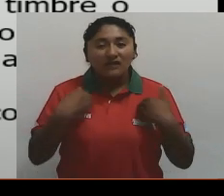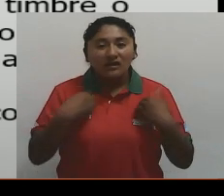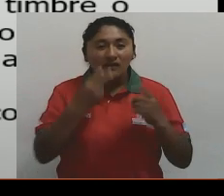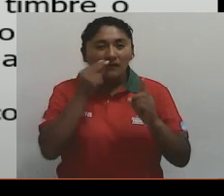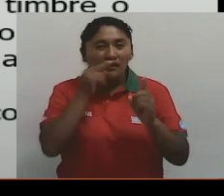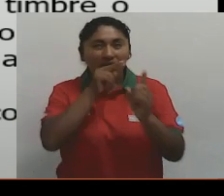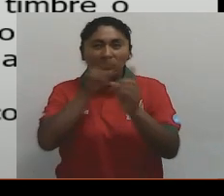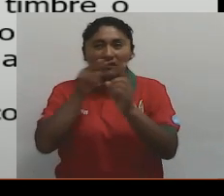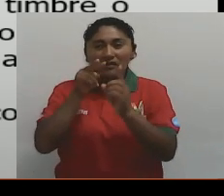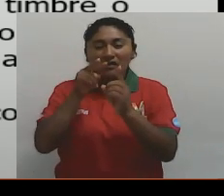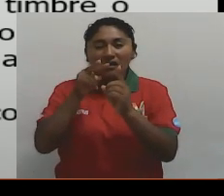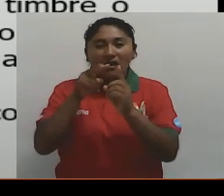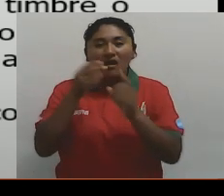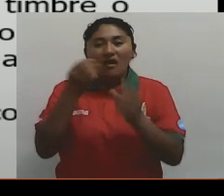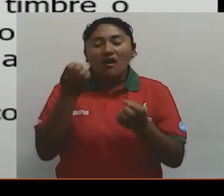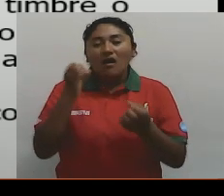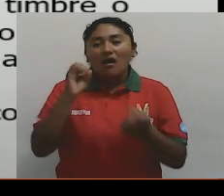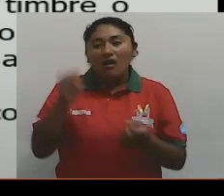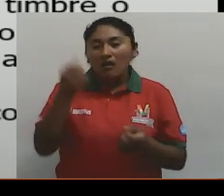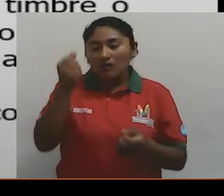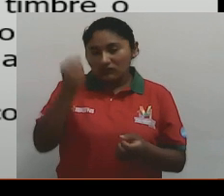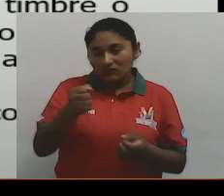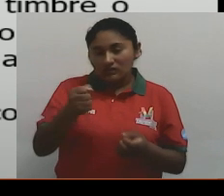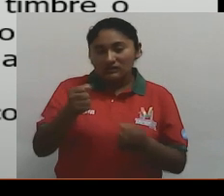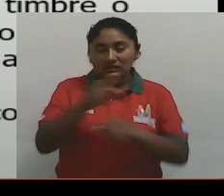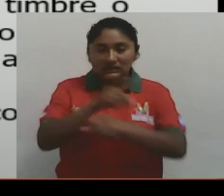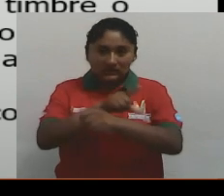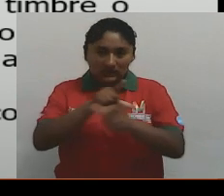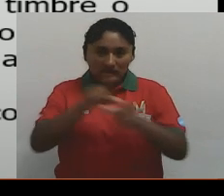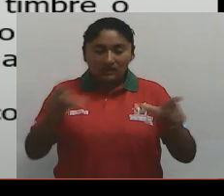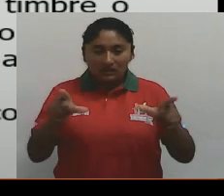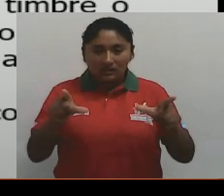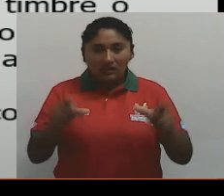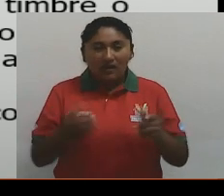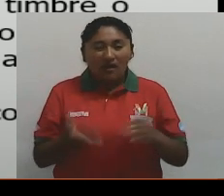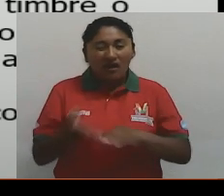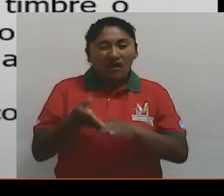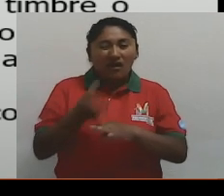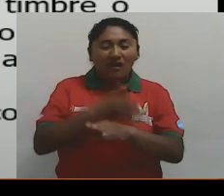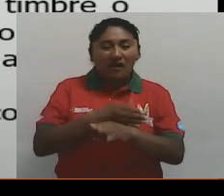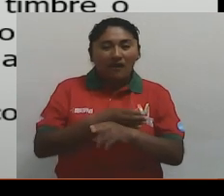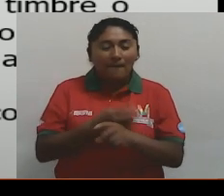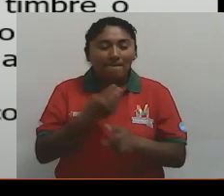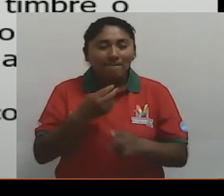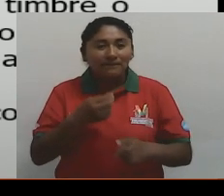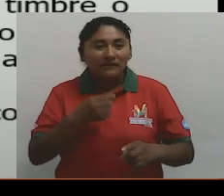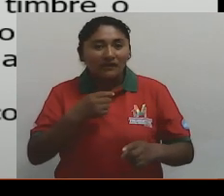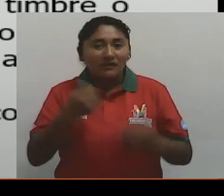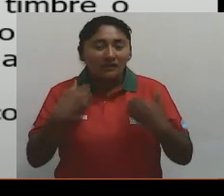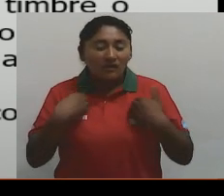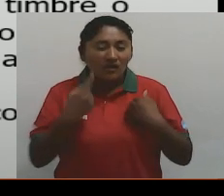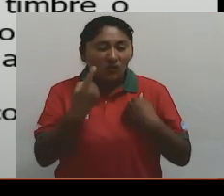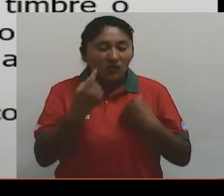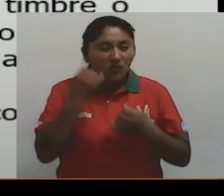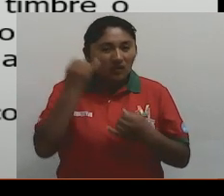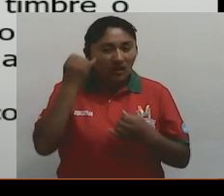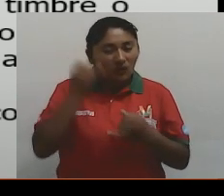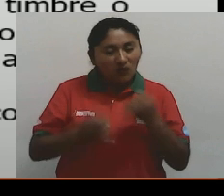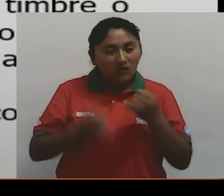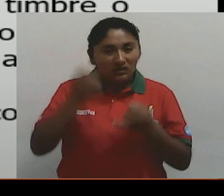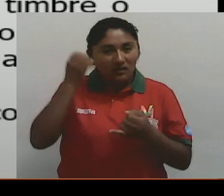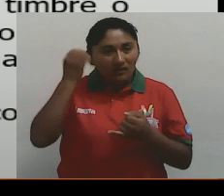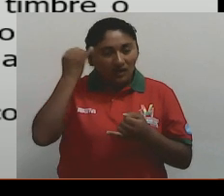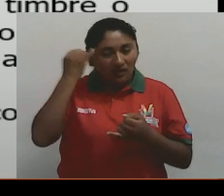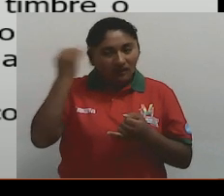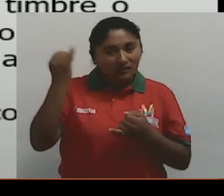línea antes de decidir la jugada. En relación a la cooperación, anotador y segundo árbitro, es muy importante